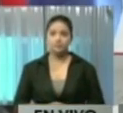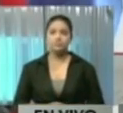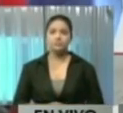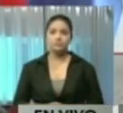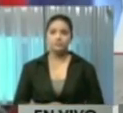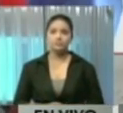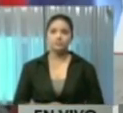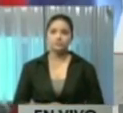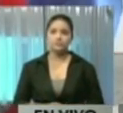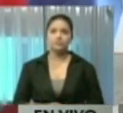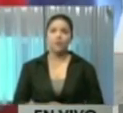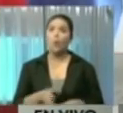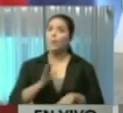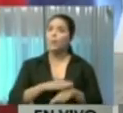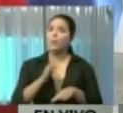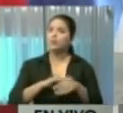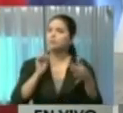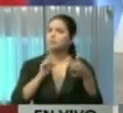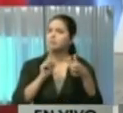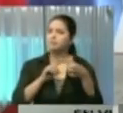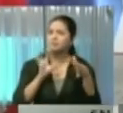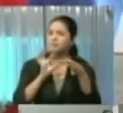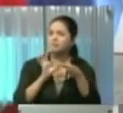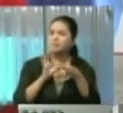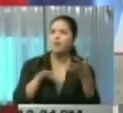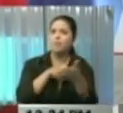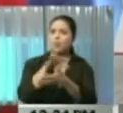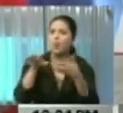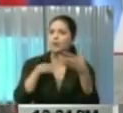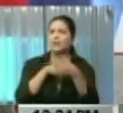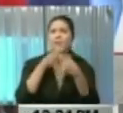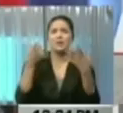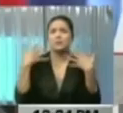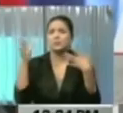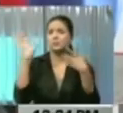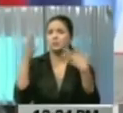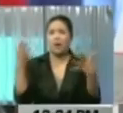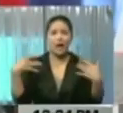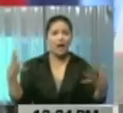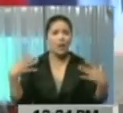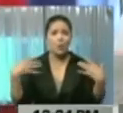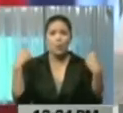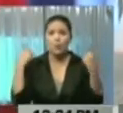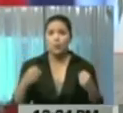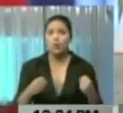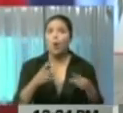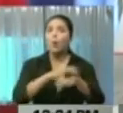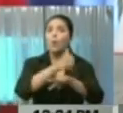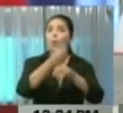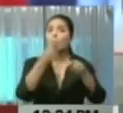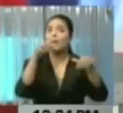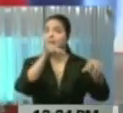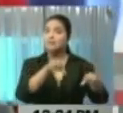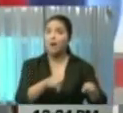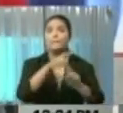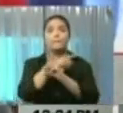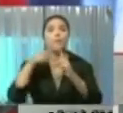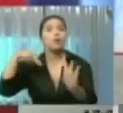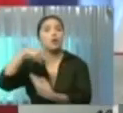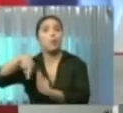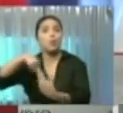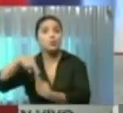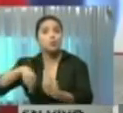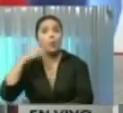momento, porque se mezcla con los efectos del cambio climático que el sistema capitalista ha llevado adelante y contra los cuales la revolución